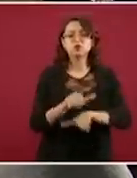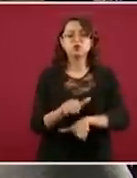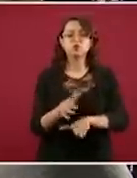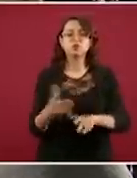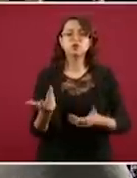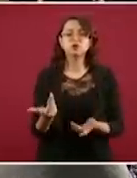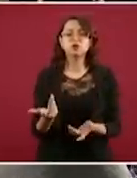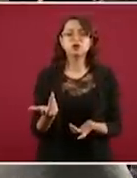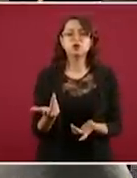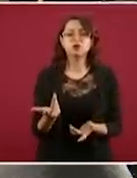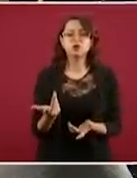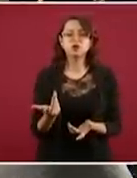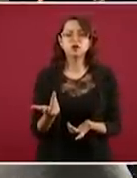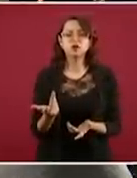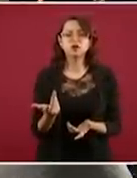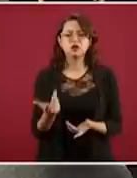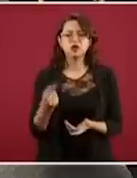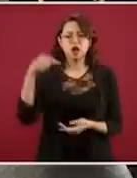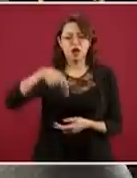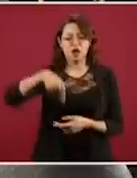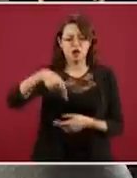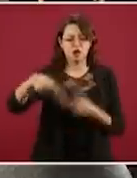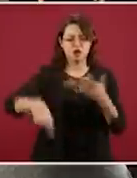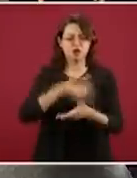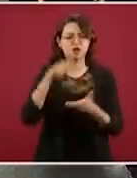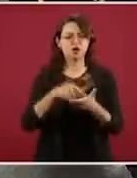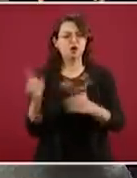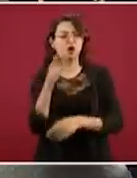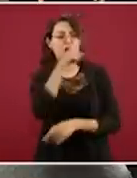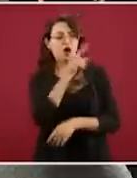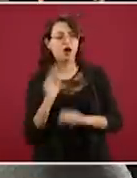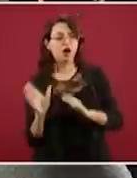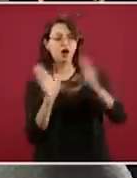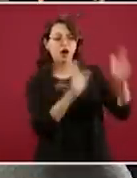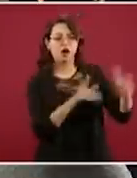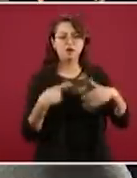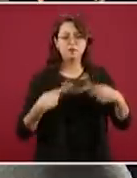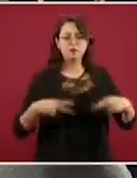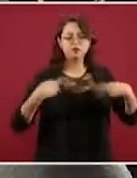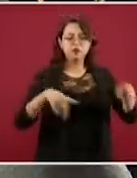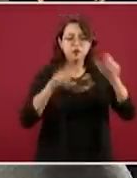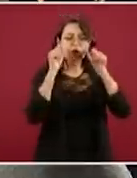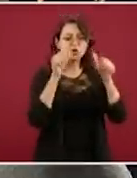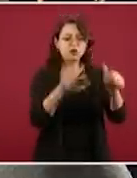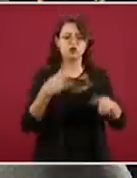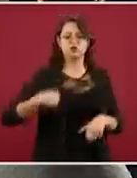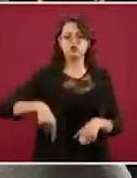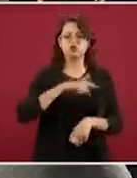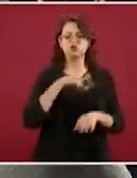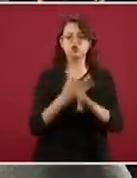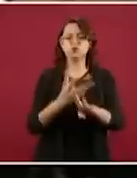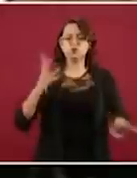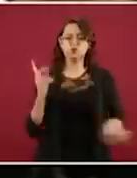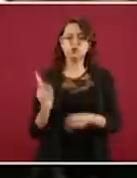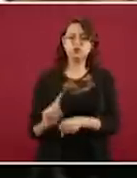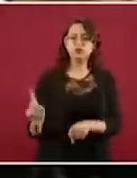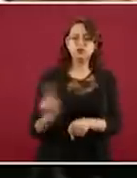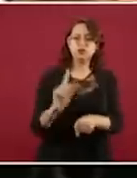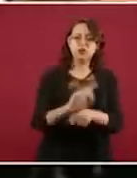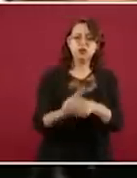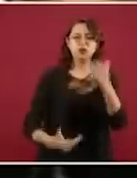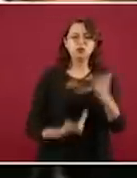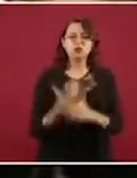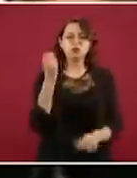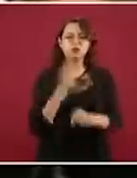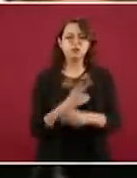se da en el área de Palacio, directamente a Presidencia. Vemos los que nos formamos diariamente aquí,